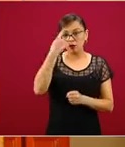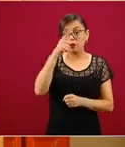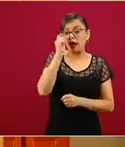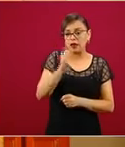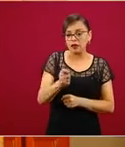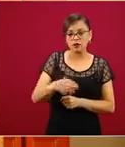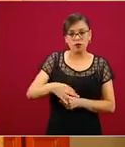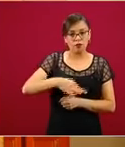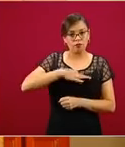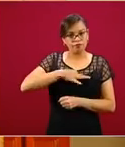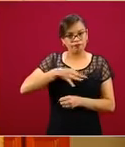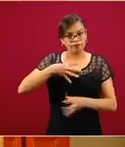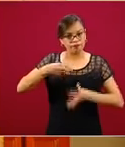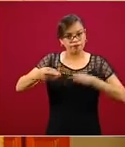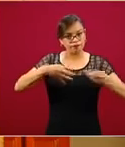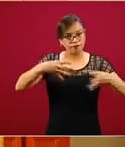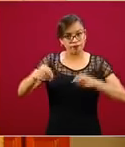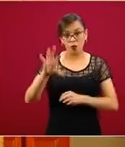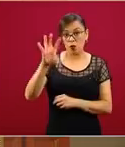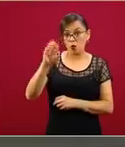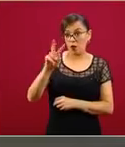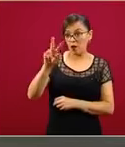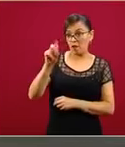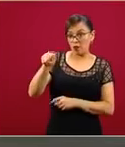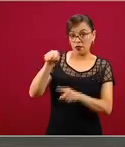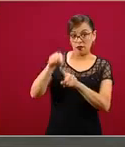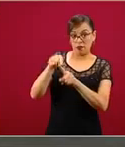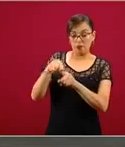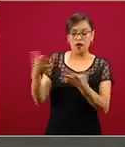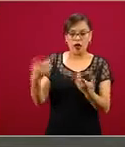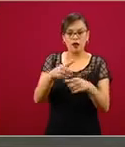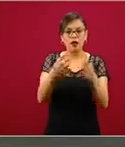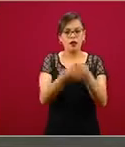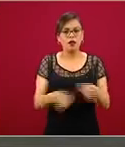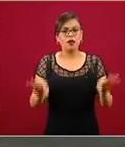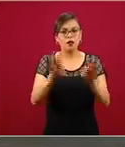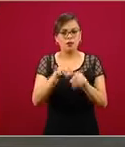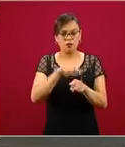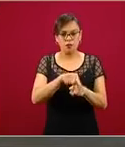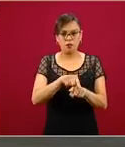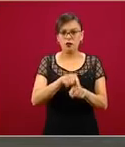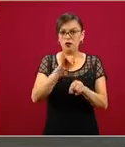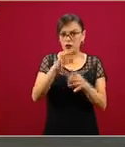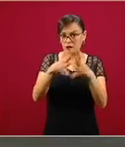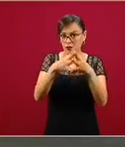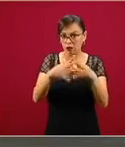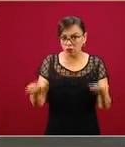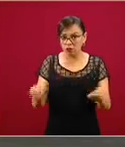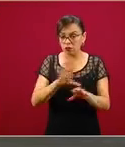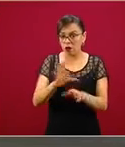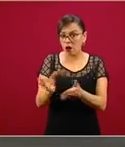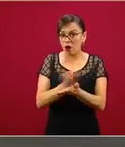COVID? Algunos parámetros de importancia. ¿Se acabará la epidemia? No.